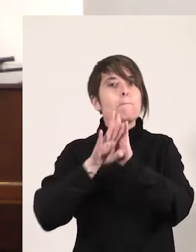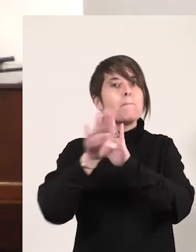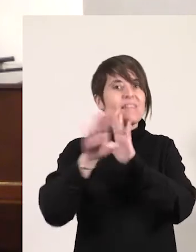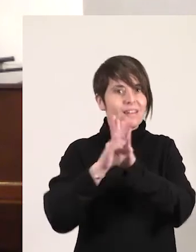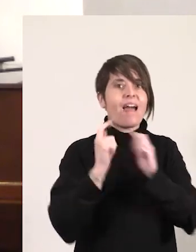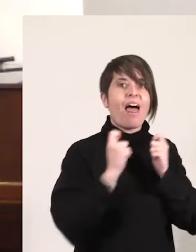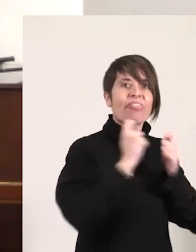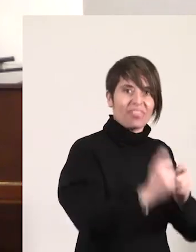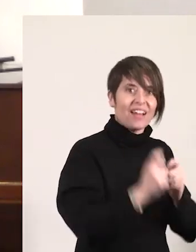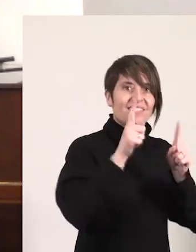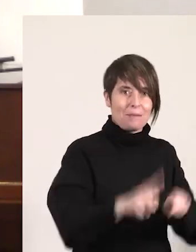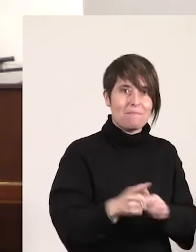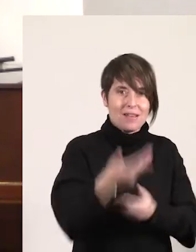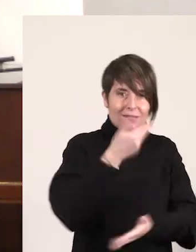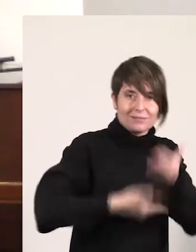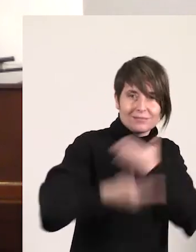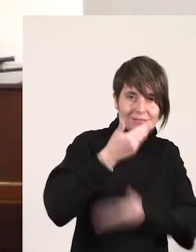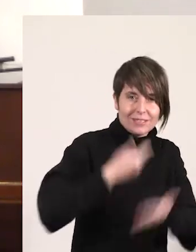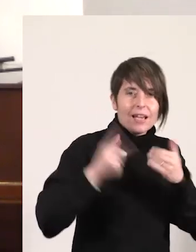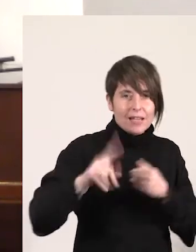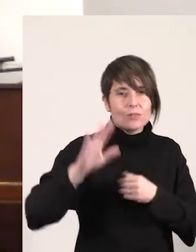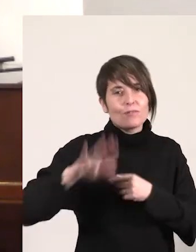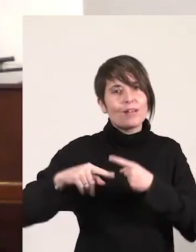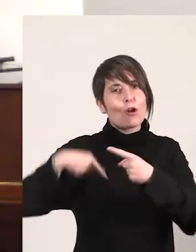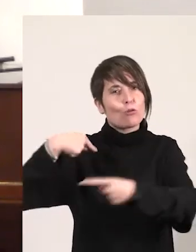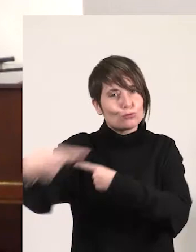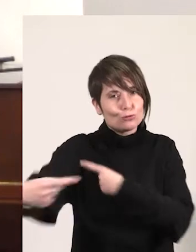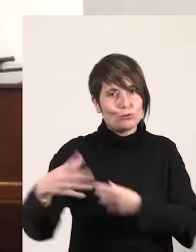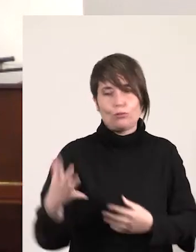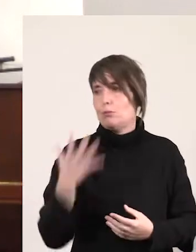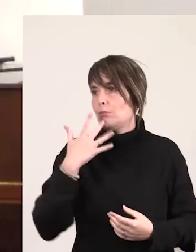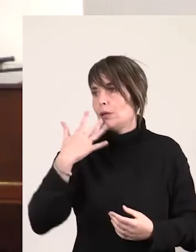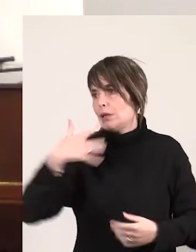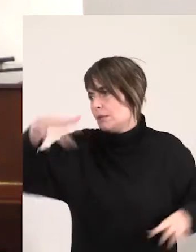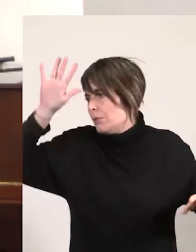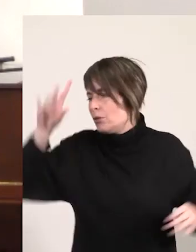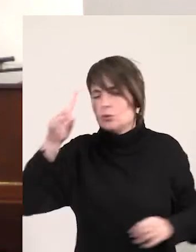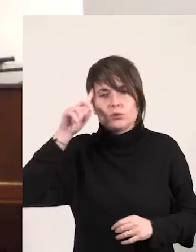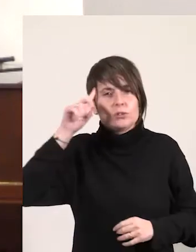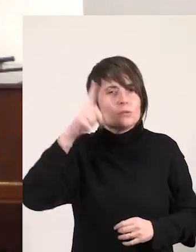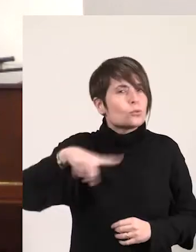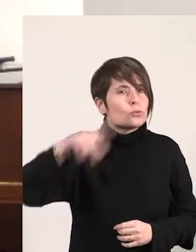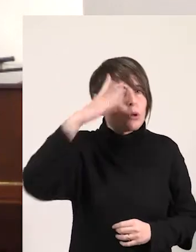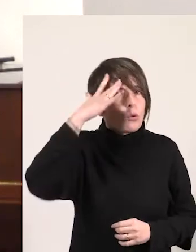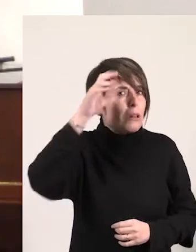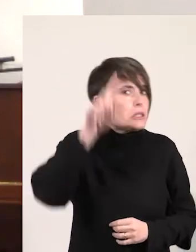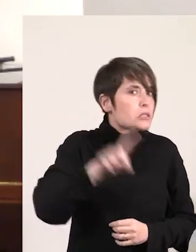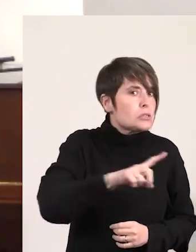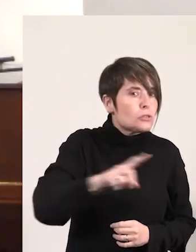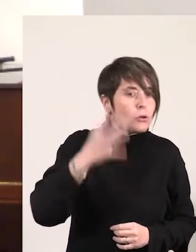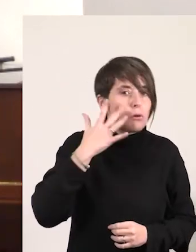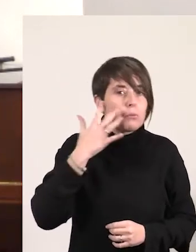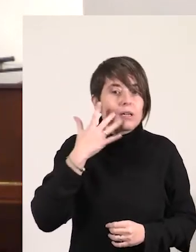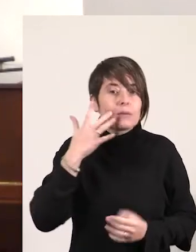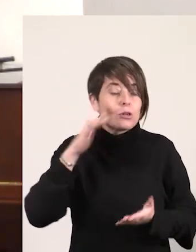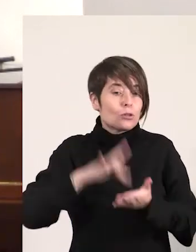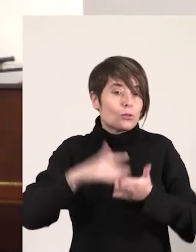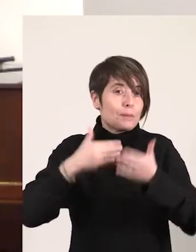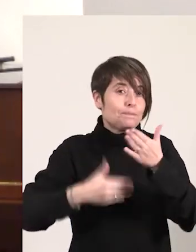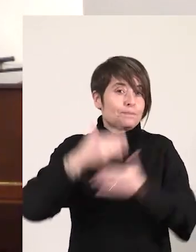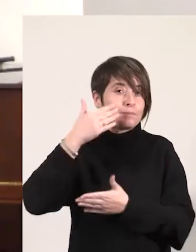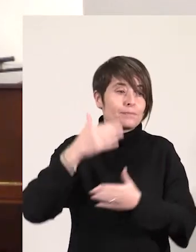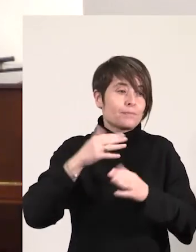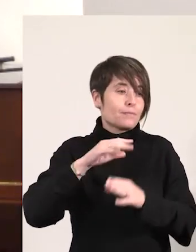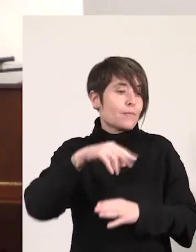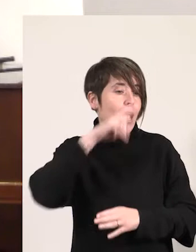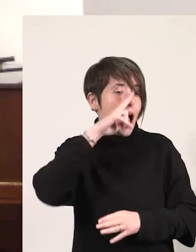recibe. La vecina también aporta. Y eso pues tiene connotación, o sea, tiene consecuencias en el día a día. Pienso, por ejemplo, no sé si recordáis,